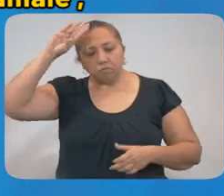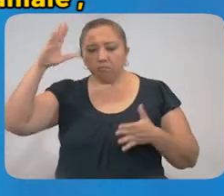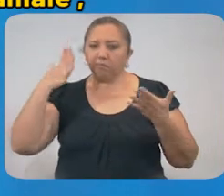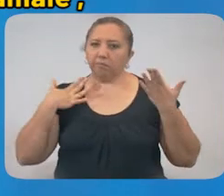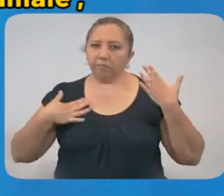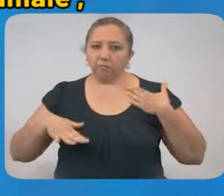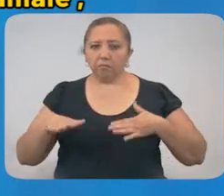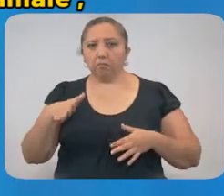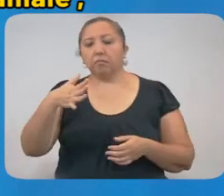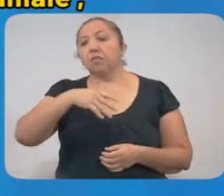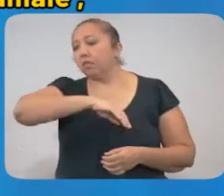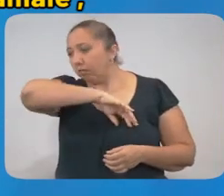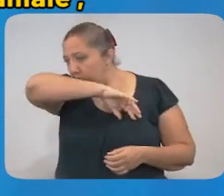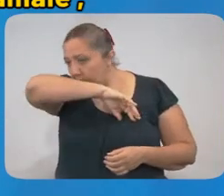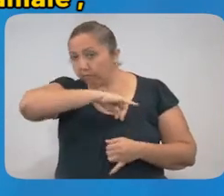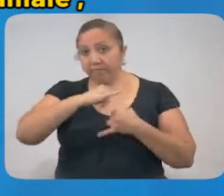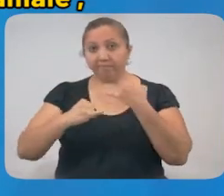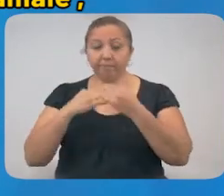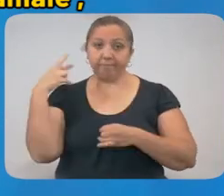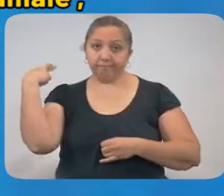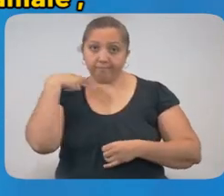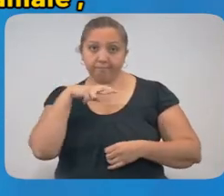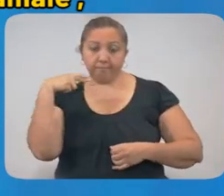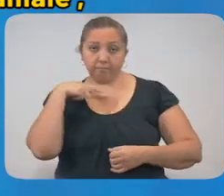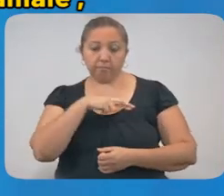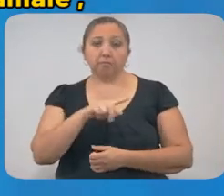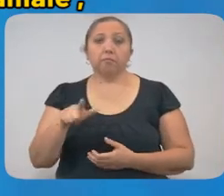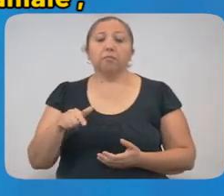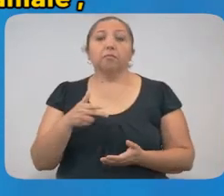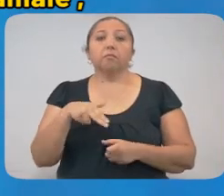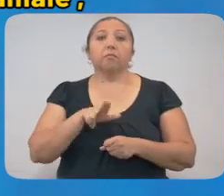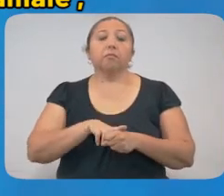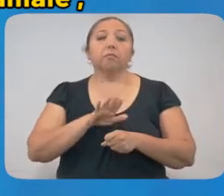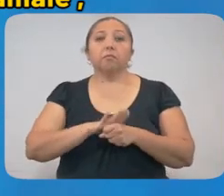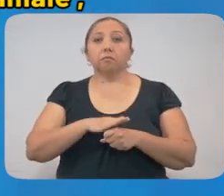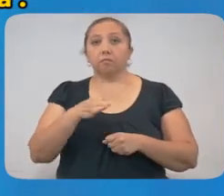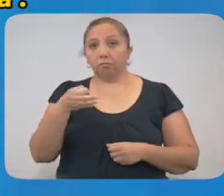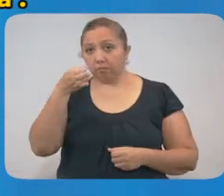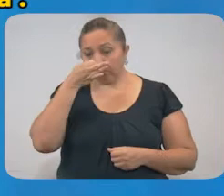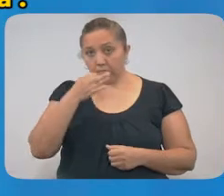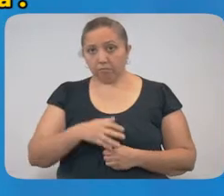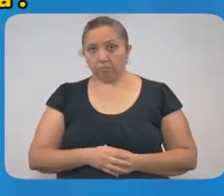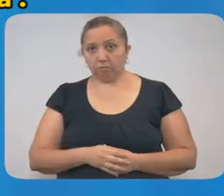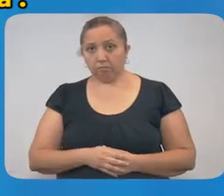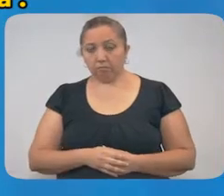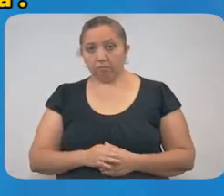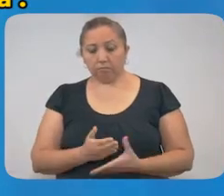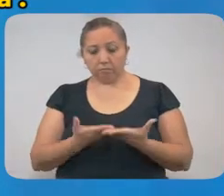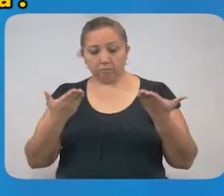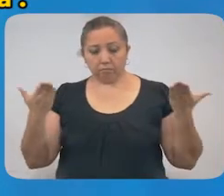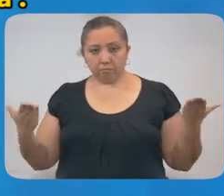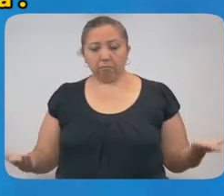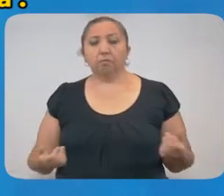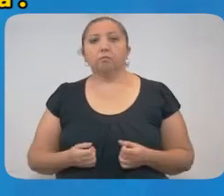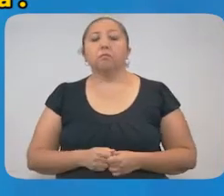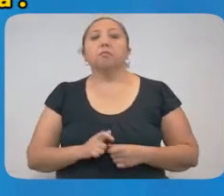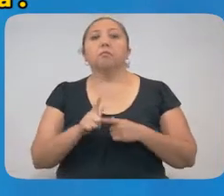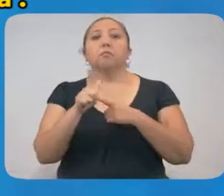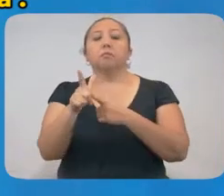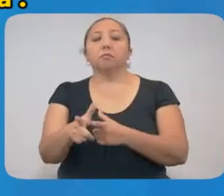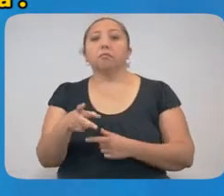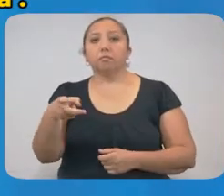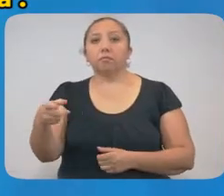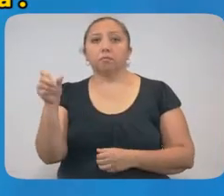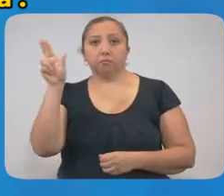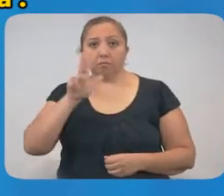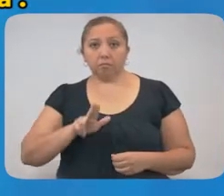cansancio o tos seca, acudir de inmediato al centro de salud más cercano. A continuación, el parte médico